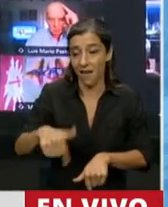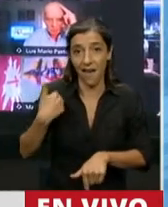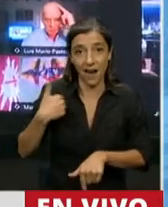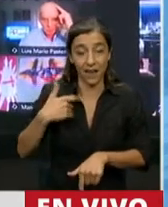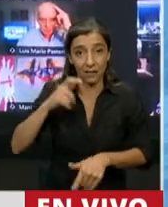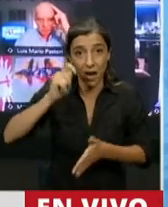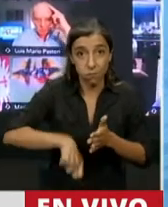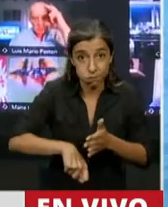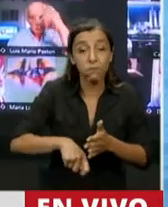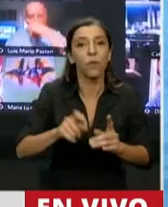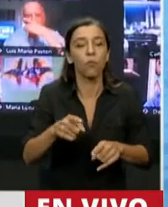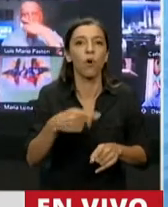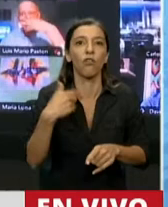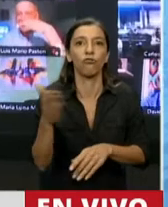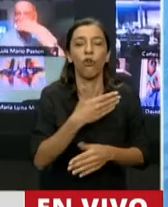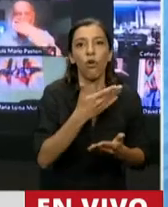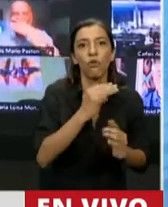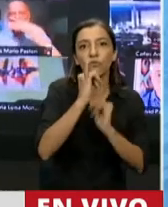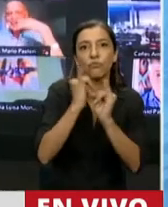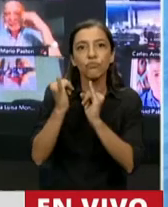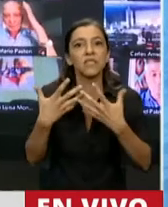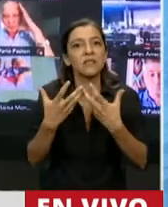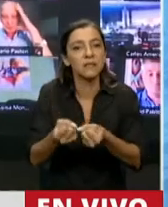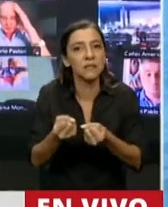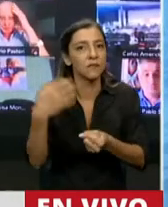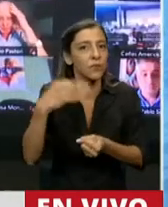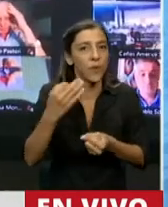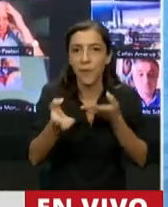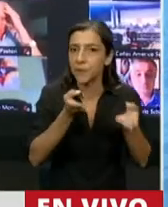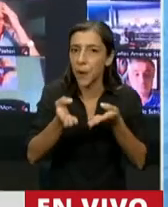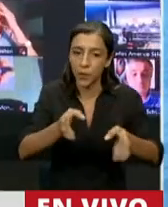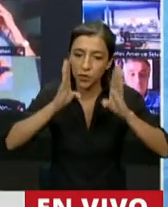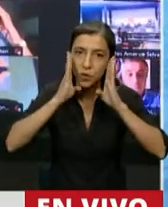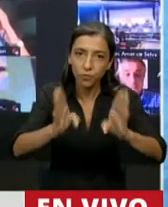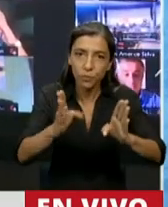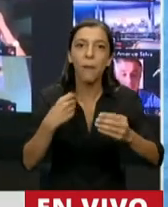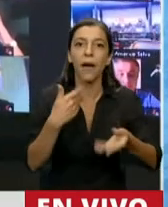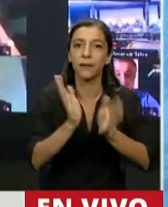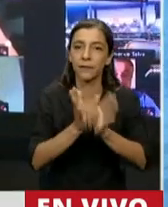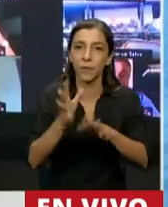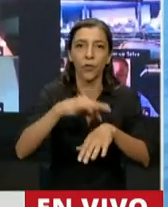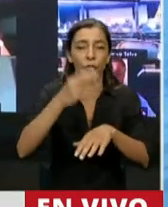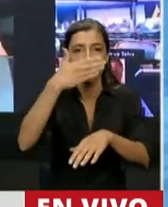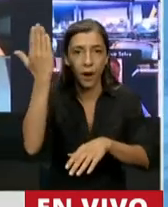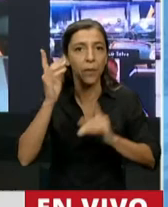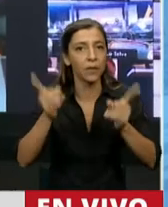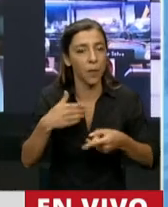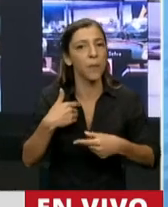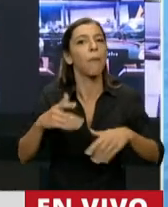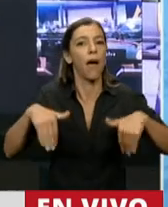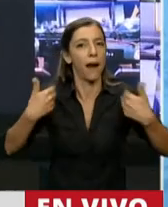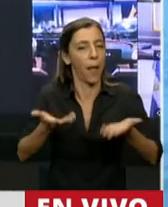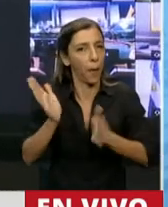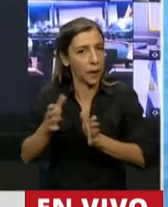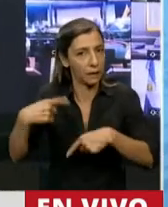al disfrute en el más alto nivel posible de la salud y al servicio para el tratamiento de las enfermedades y la rehabilitación. Me